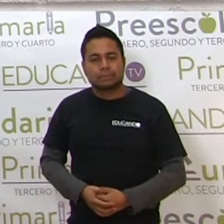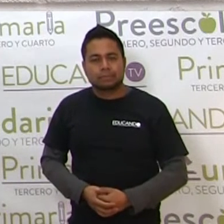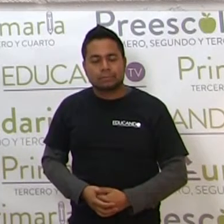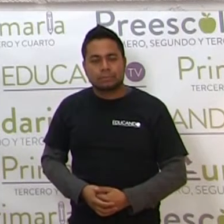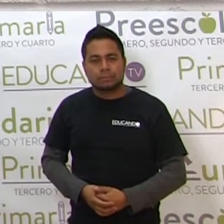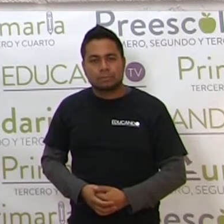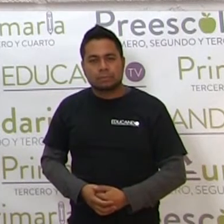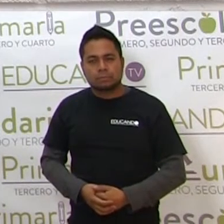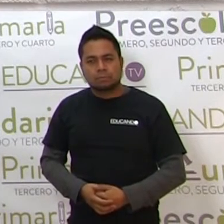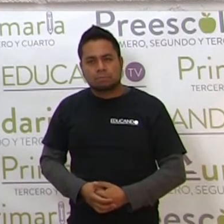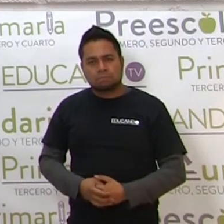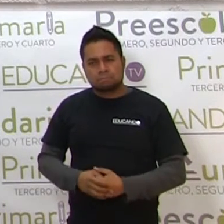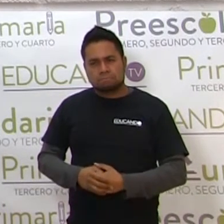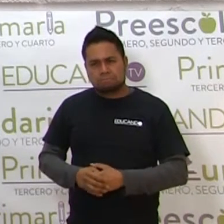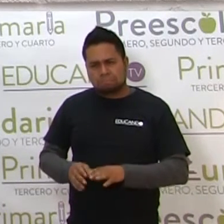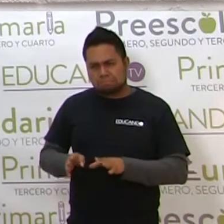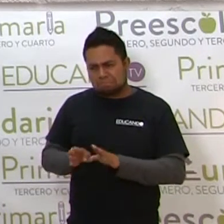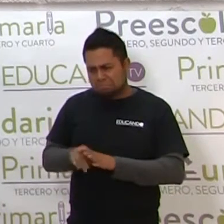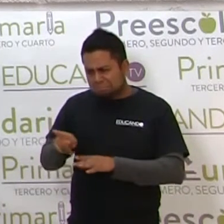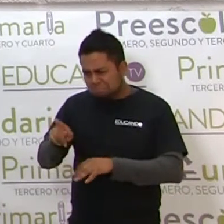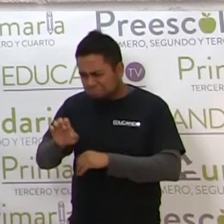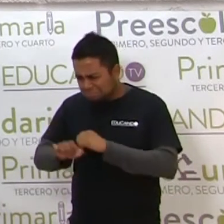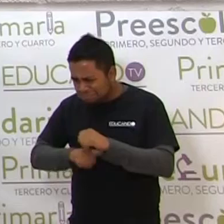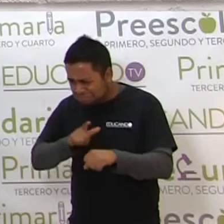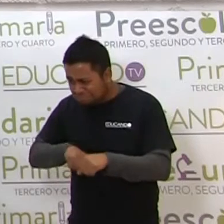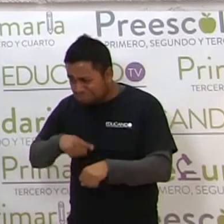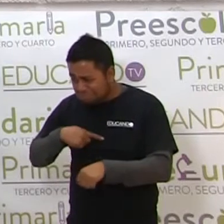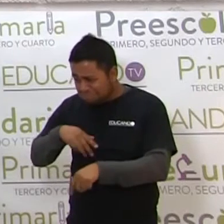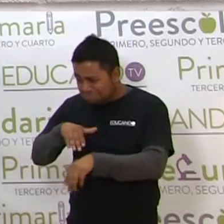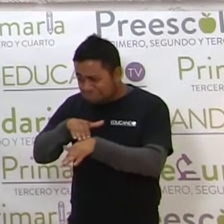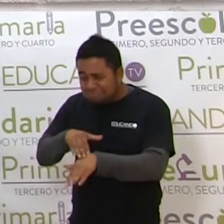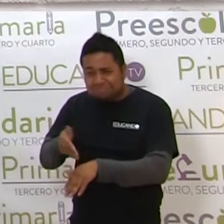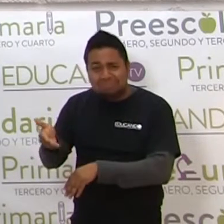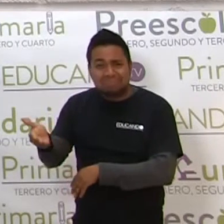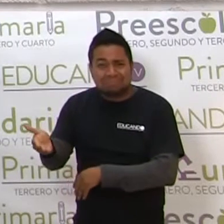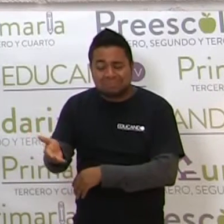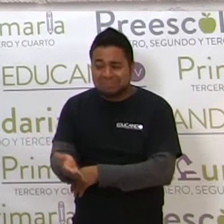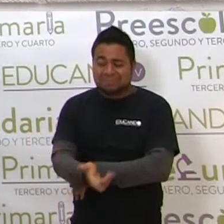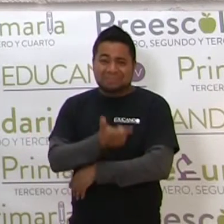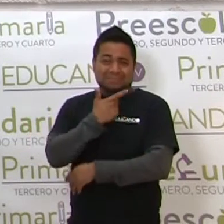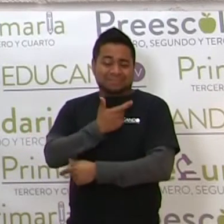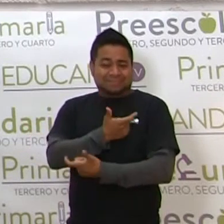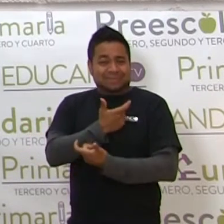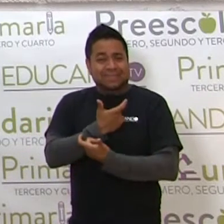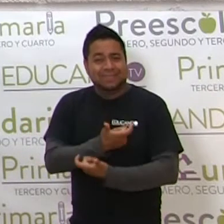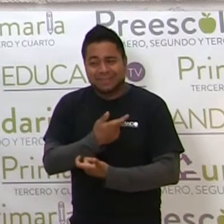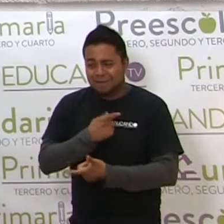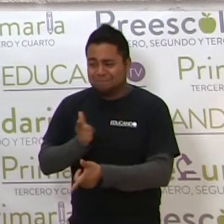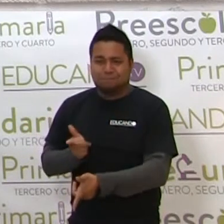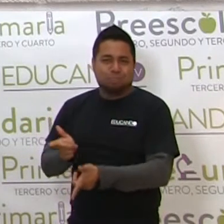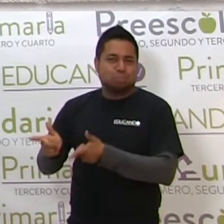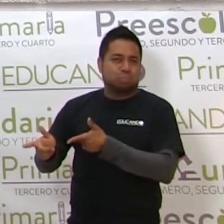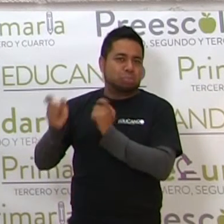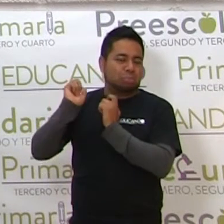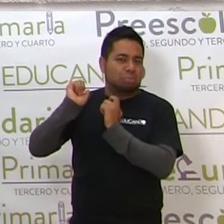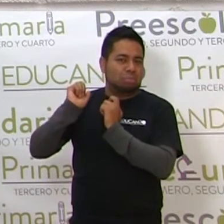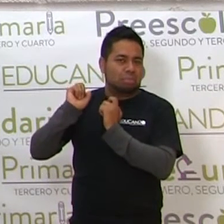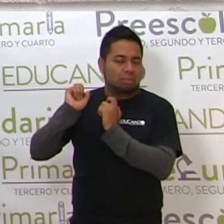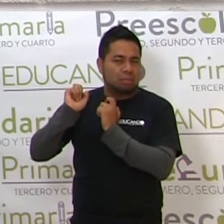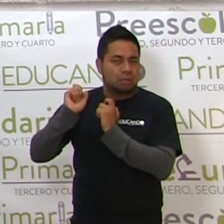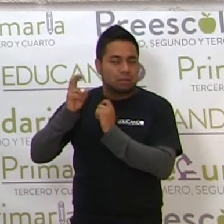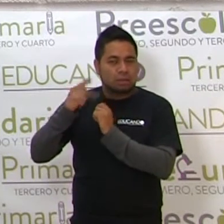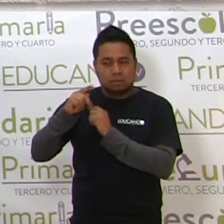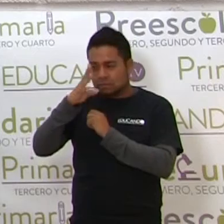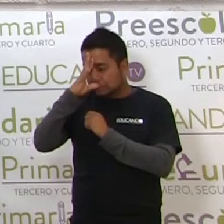hace caso del Consejo de semejante animalucho Ja pensó el príncipe y disparó pero no tocó a la